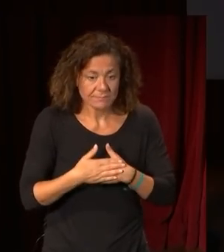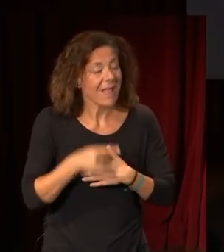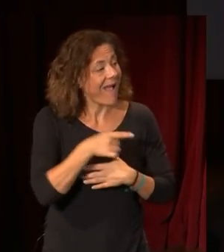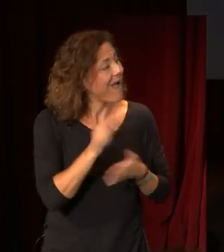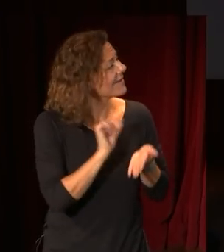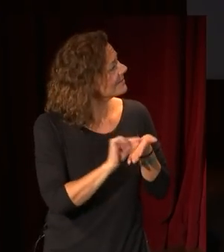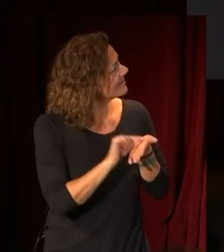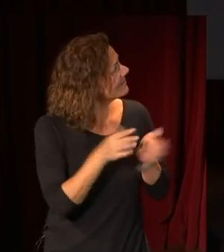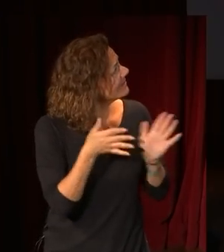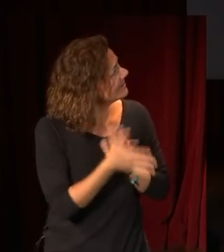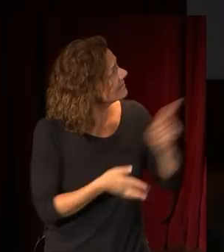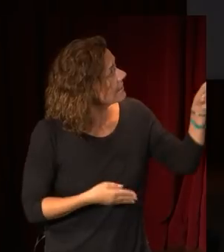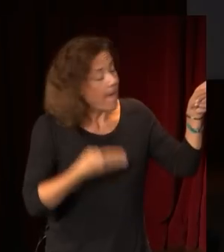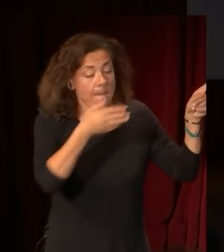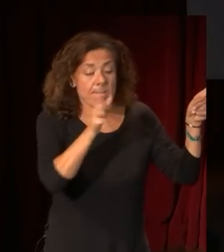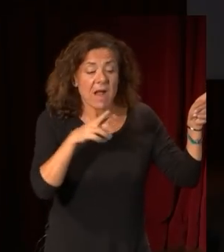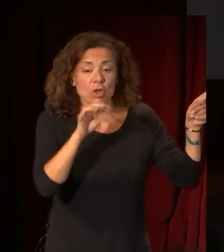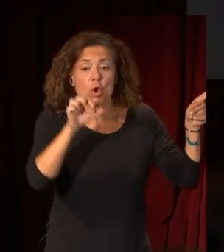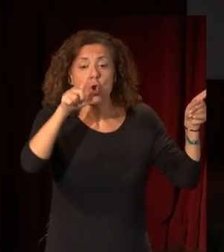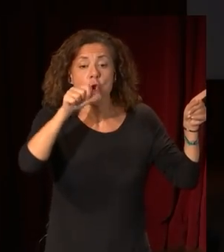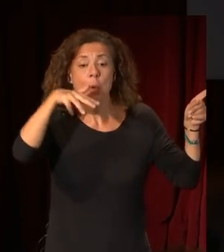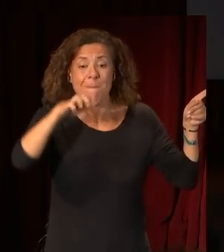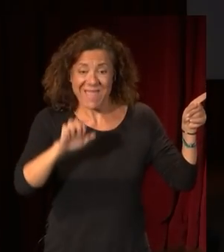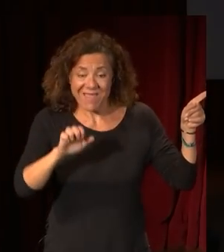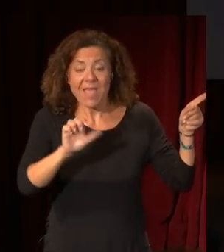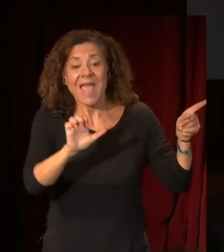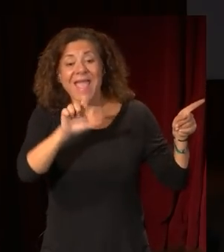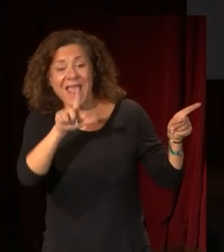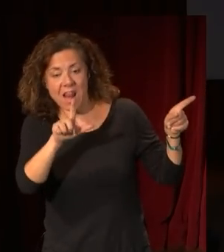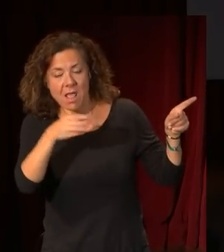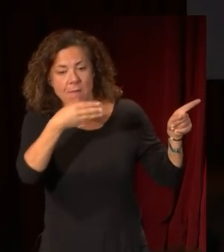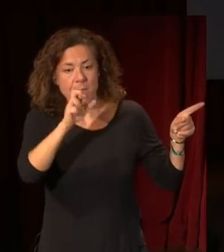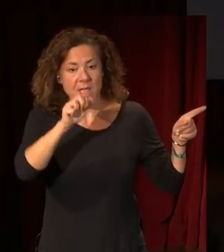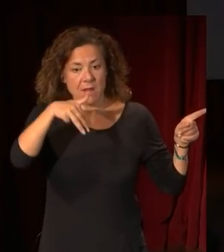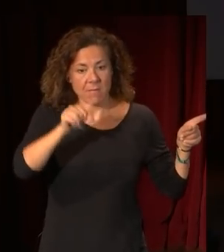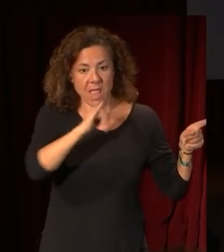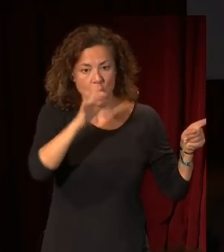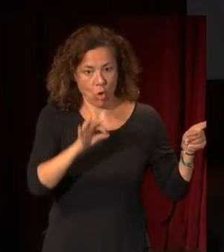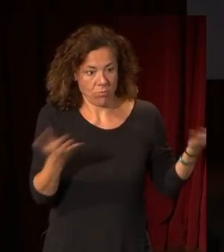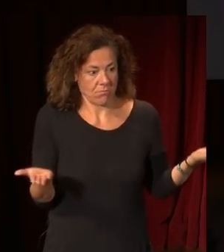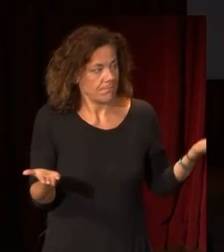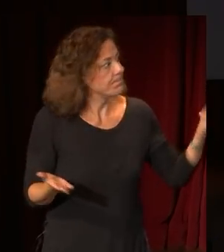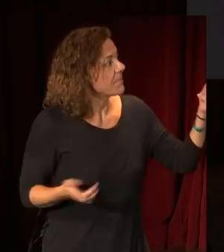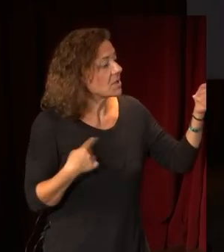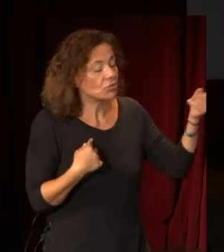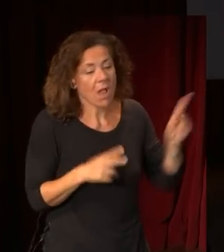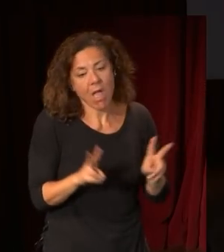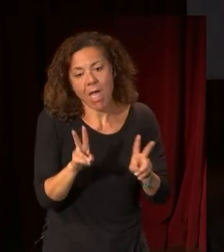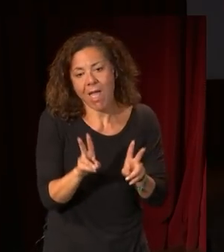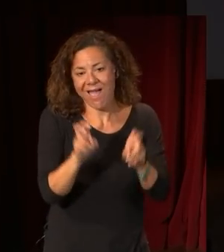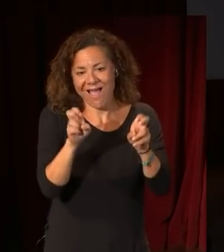vemos maestre bartolomé el bermejo el bermejo clarísimamente aquí tenemos un alias que